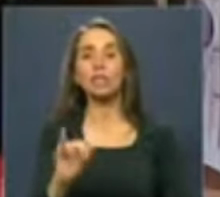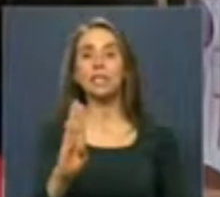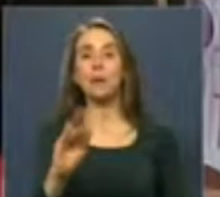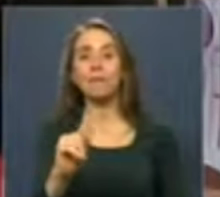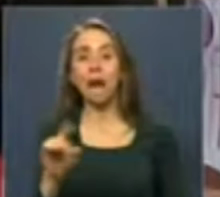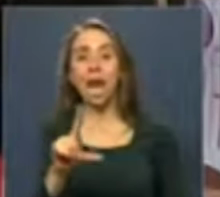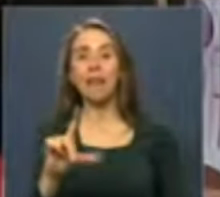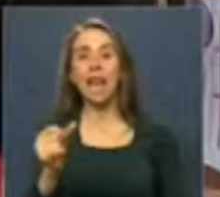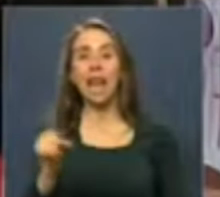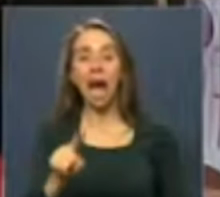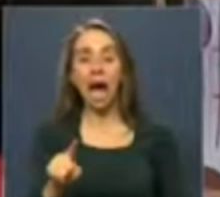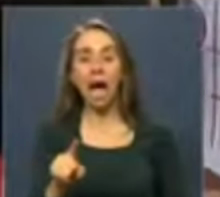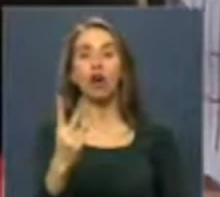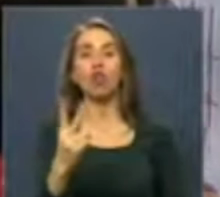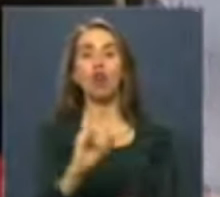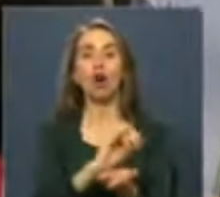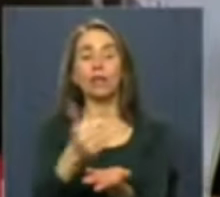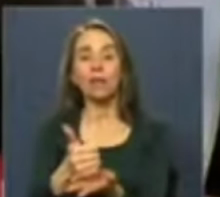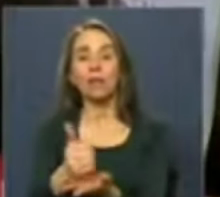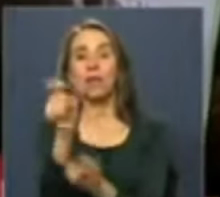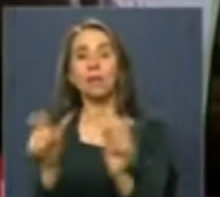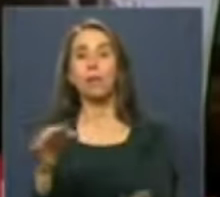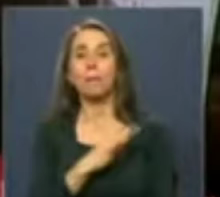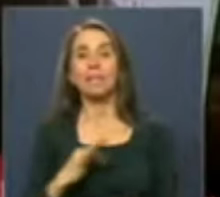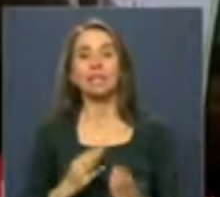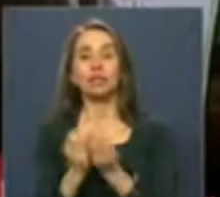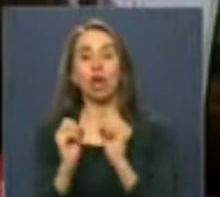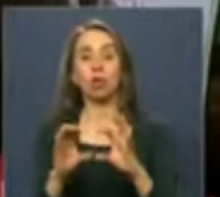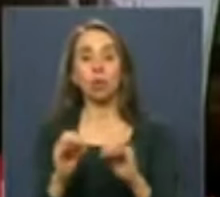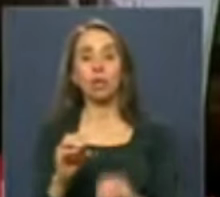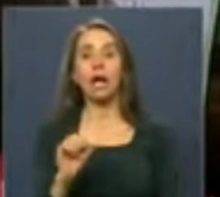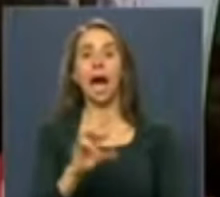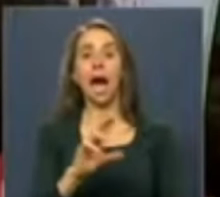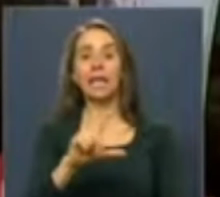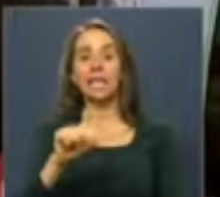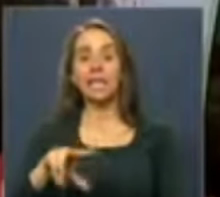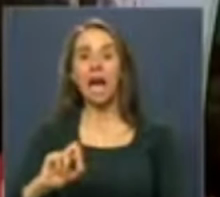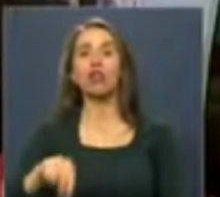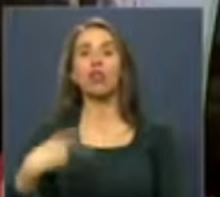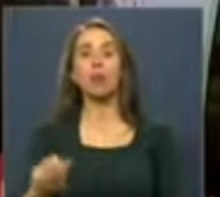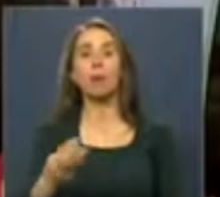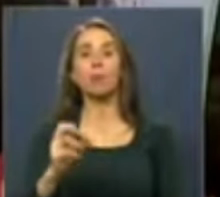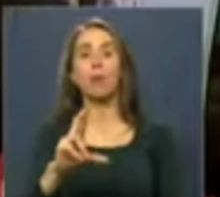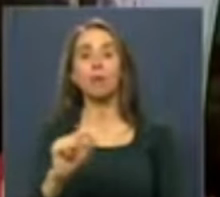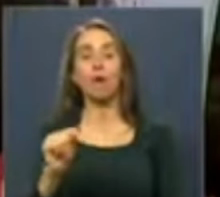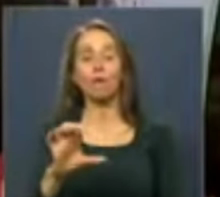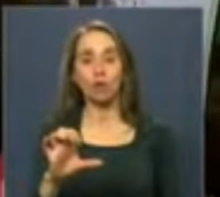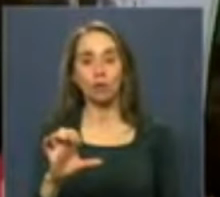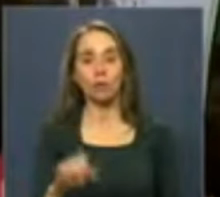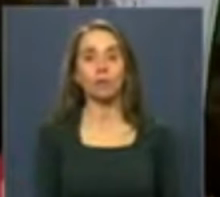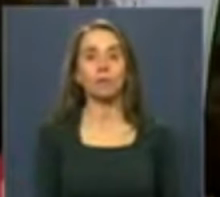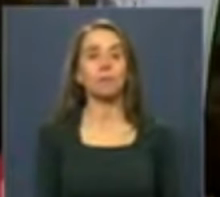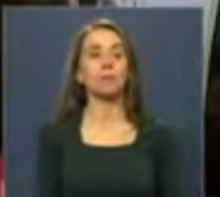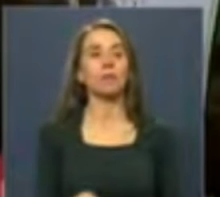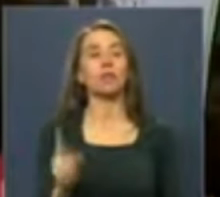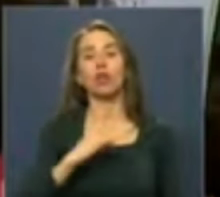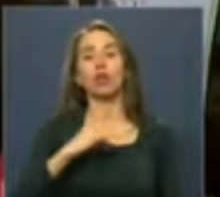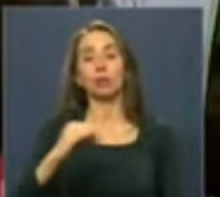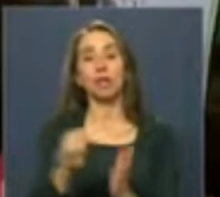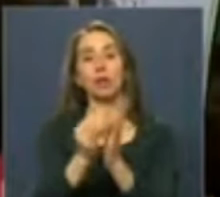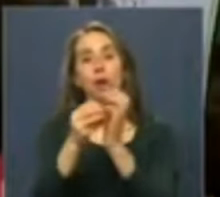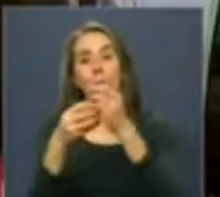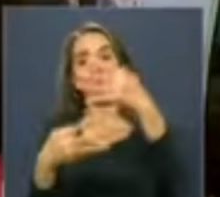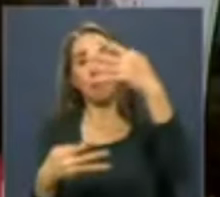ministros correa alex oxlade rodríguez grossi bates lagos dos intendentes y los ministros de educación